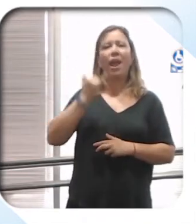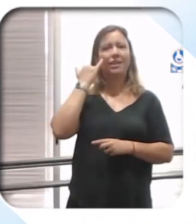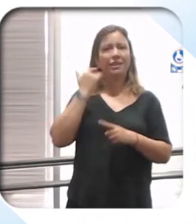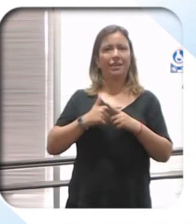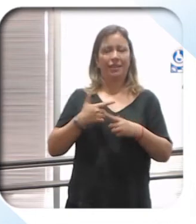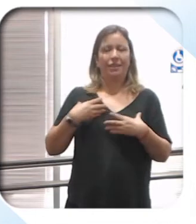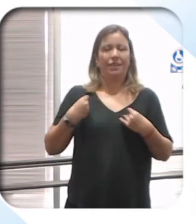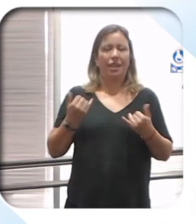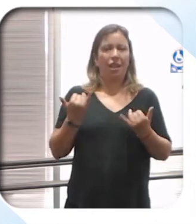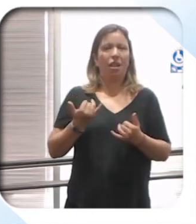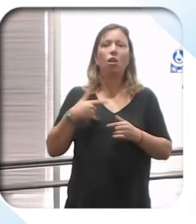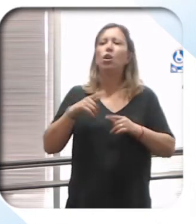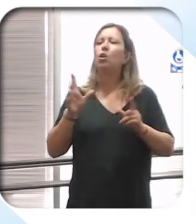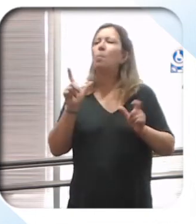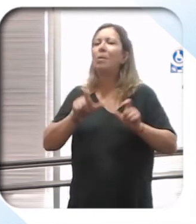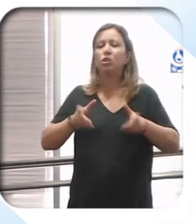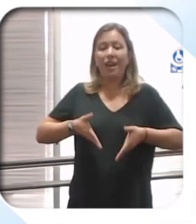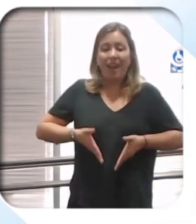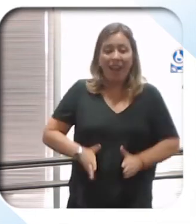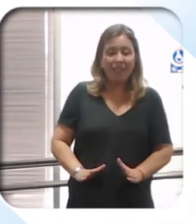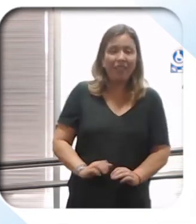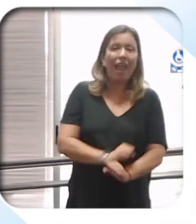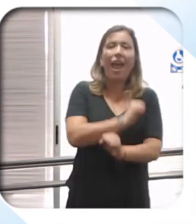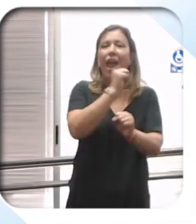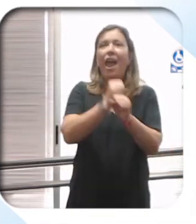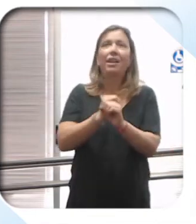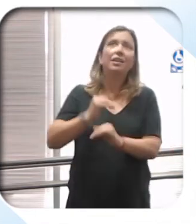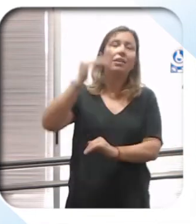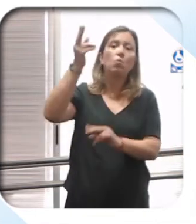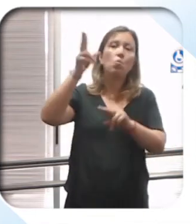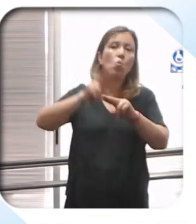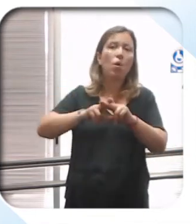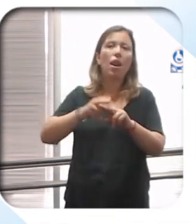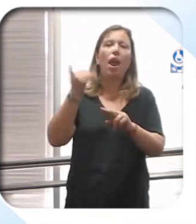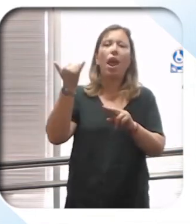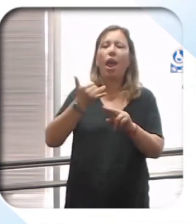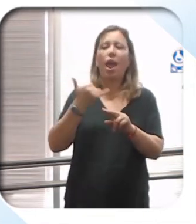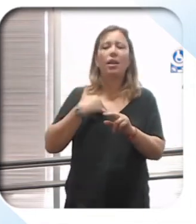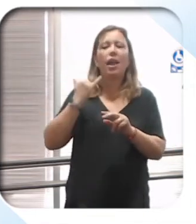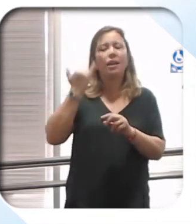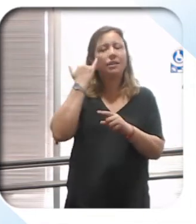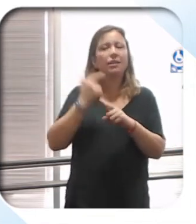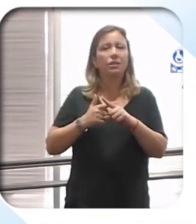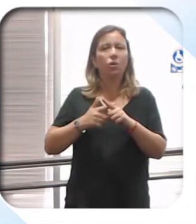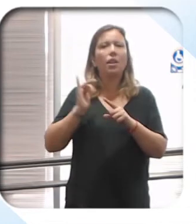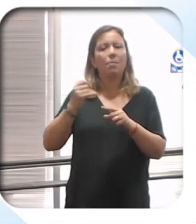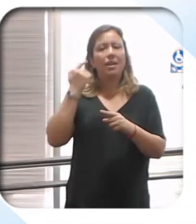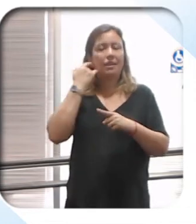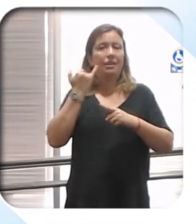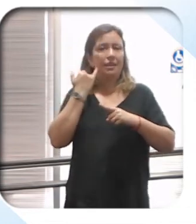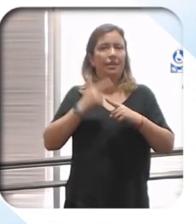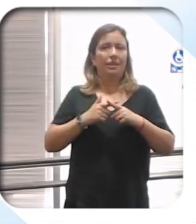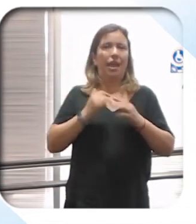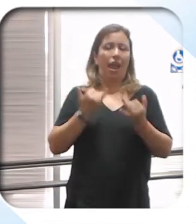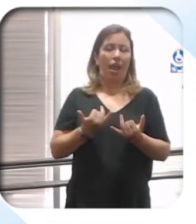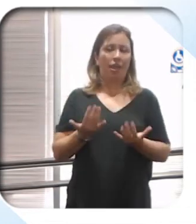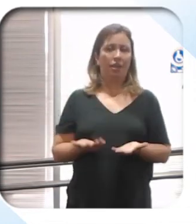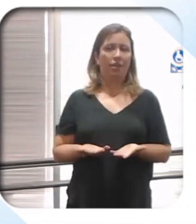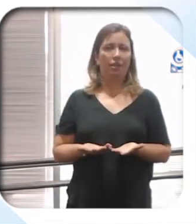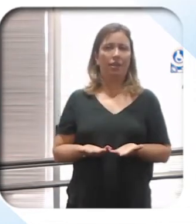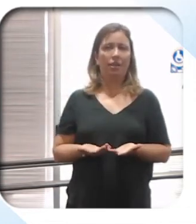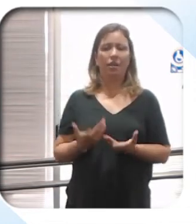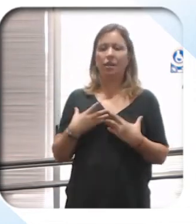eso es un hecho para todos, desde que nacemos hasta que morimos somos seres sexuados, por lo tanto sexuales. Y con